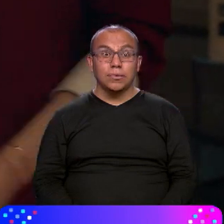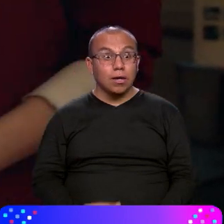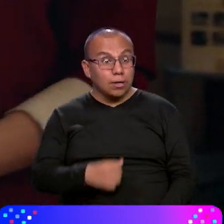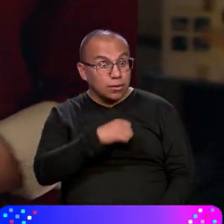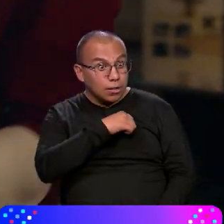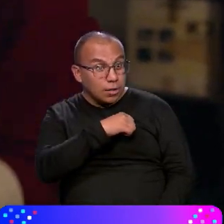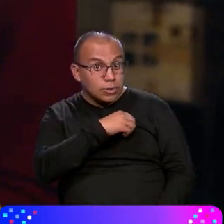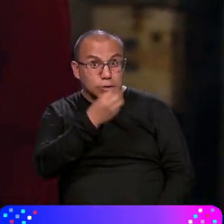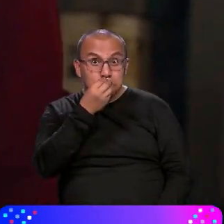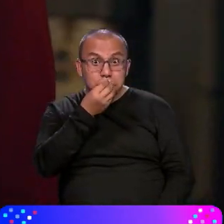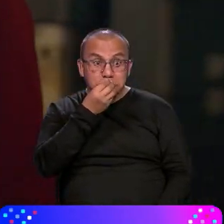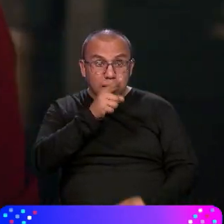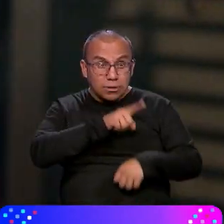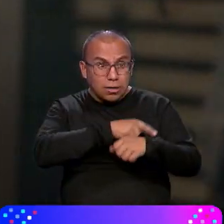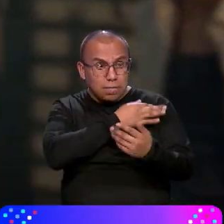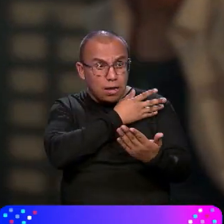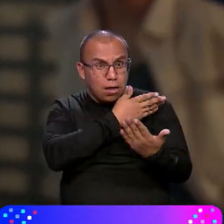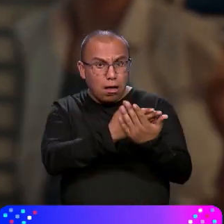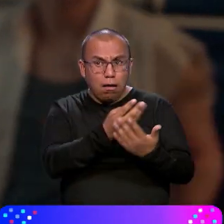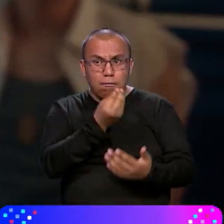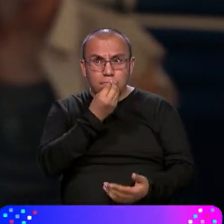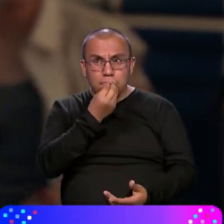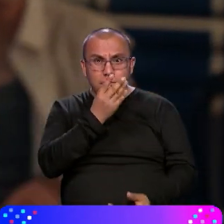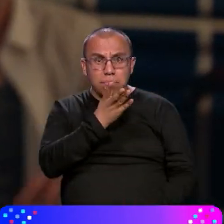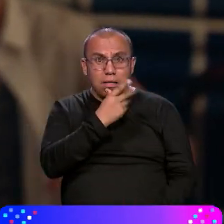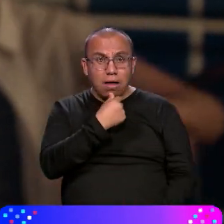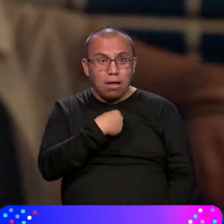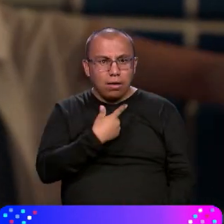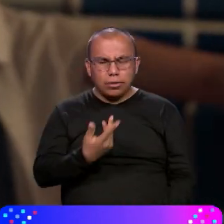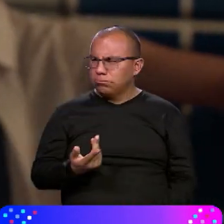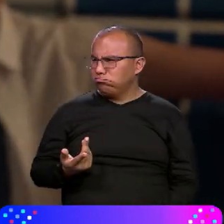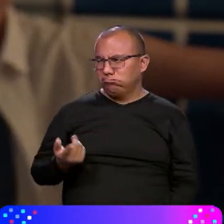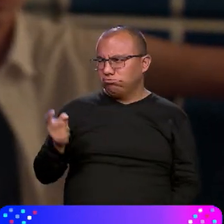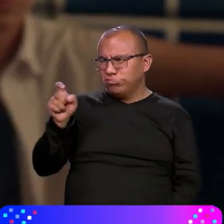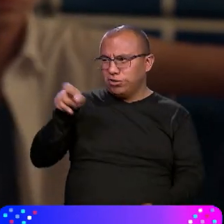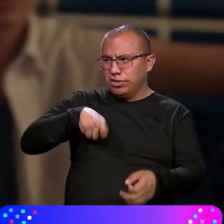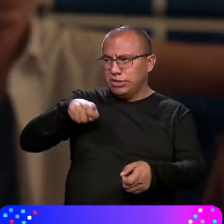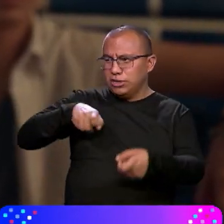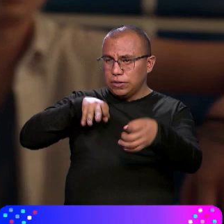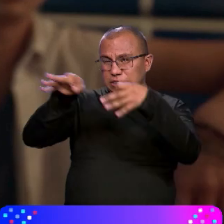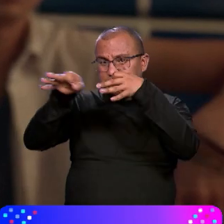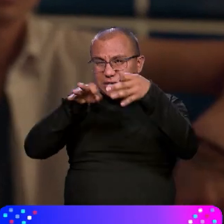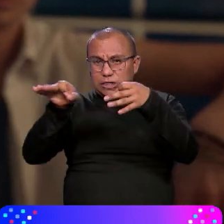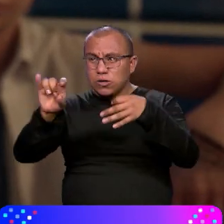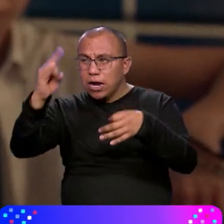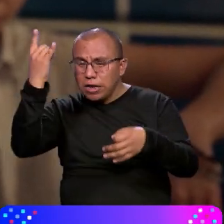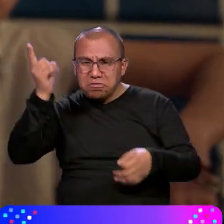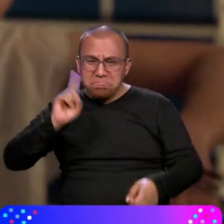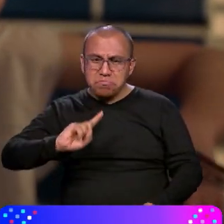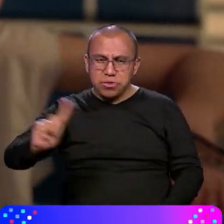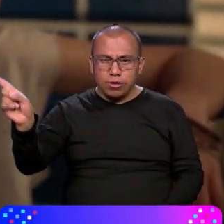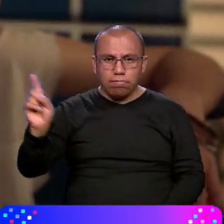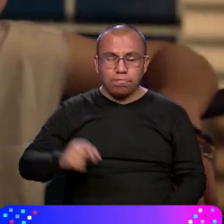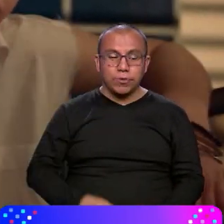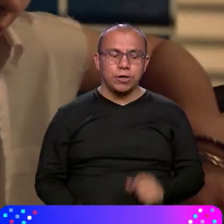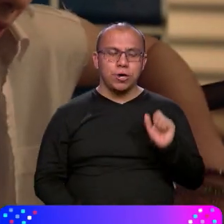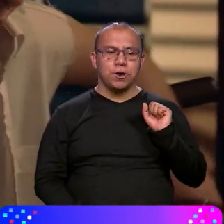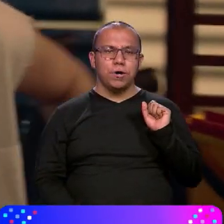¿Tenías comida todo este tiempo y no nos dijiste nada? Yo no tengo que darle explicaciones a nadie.